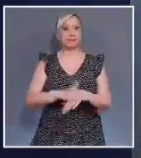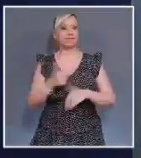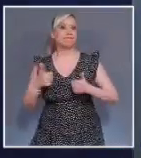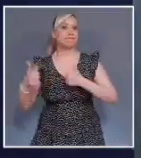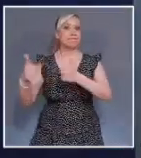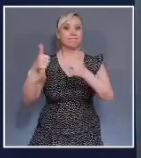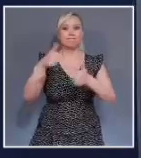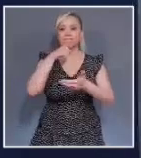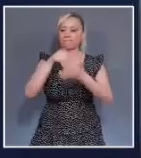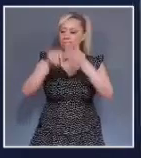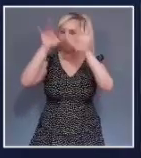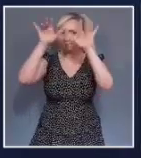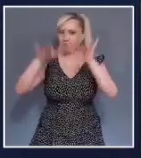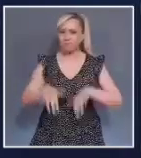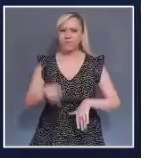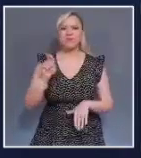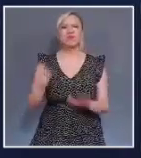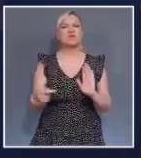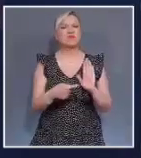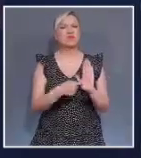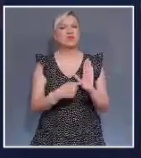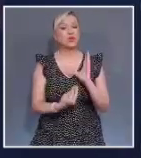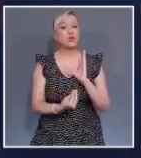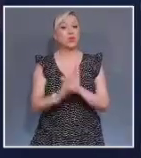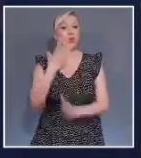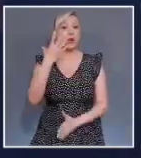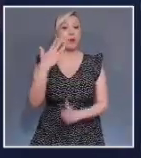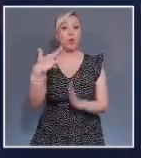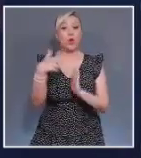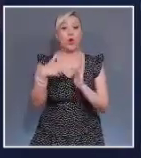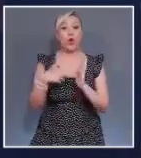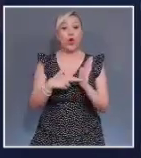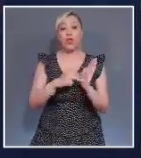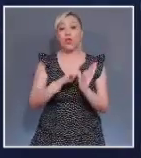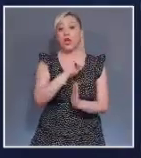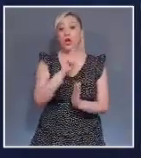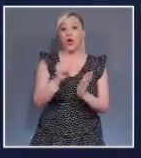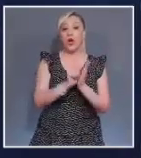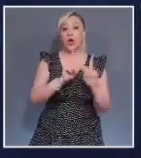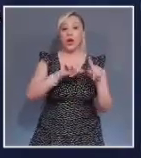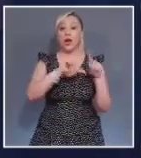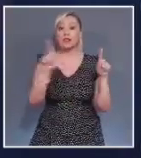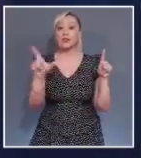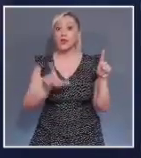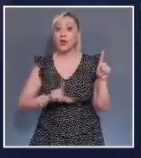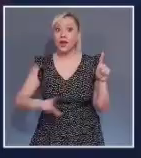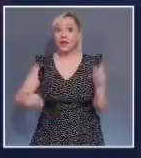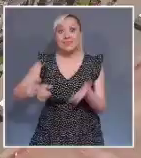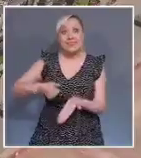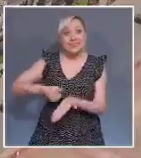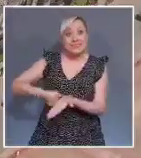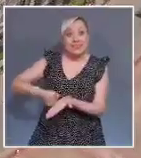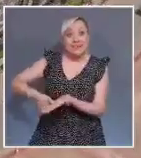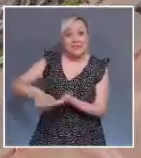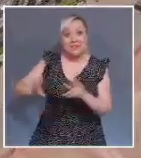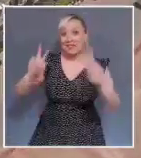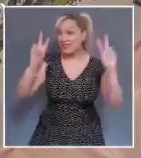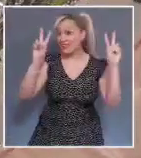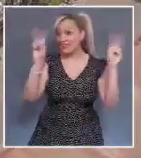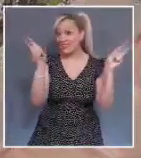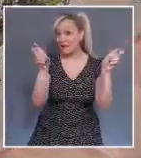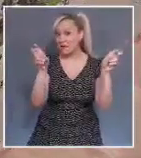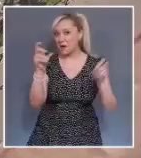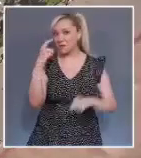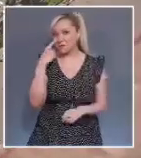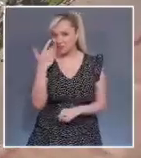que expide el nuevo Código Nacional de Procedimientos Civiles. Veamos. A 2 años de que la